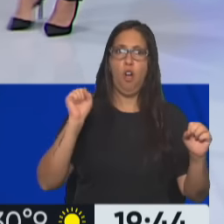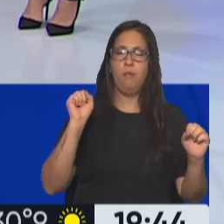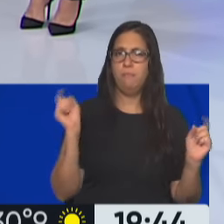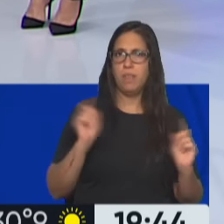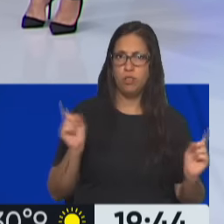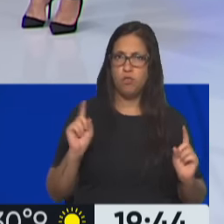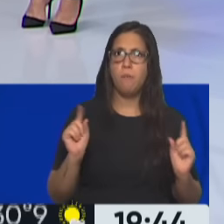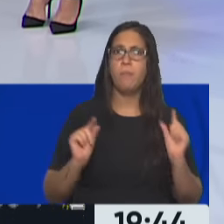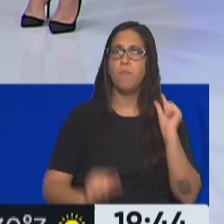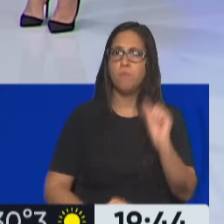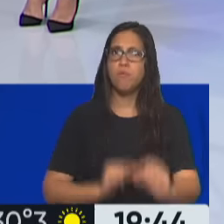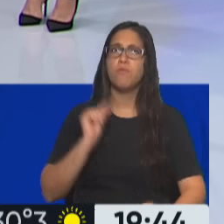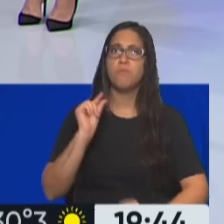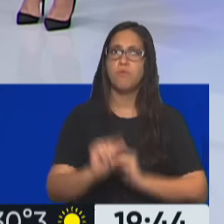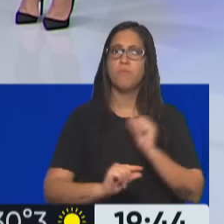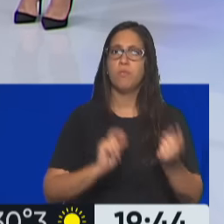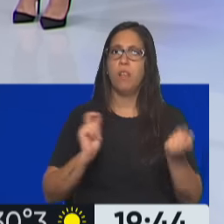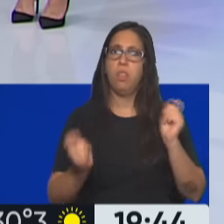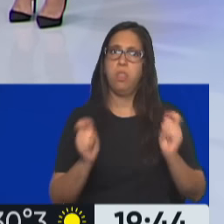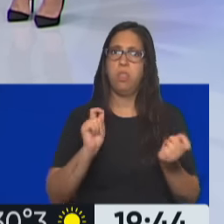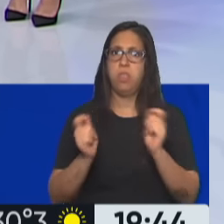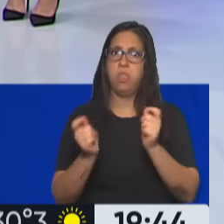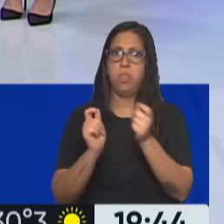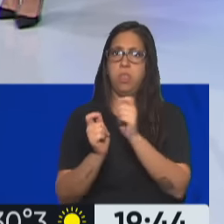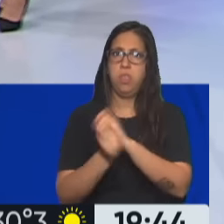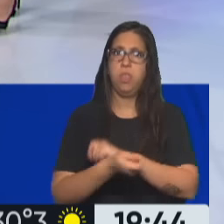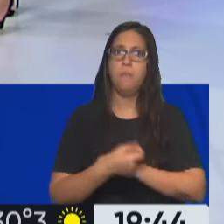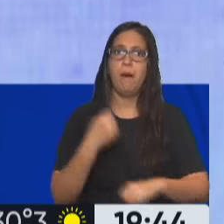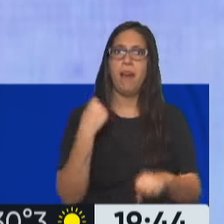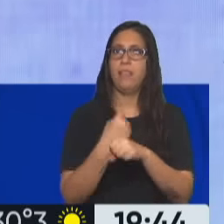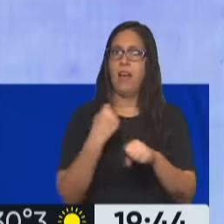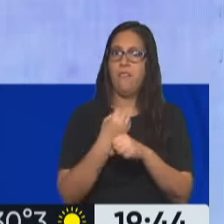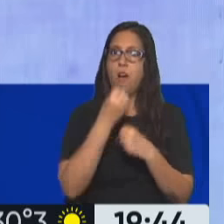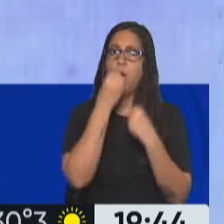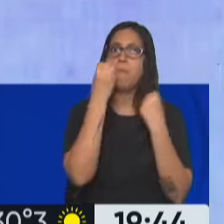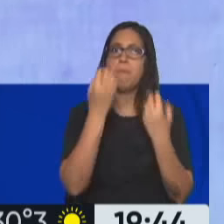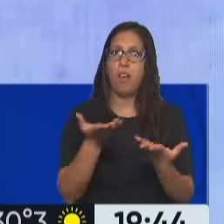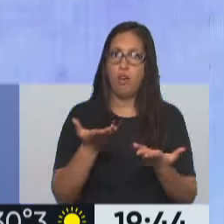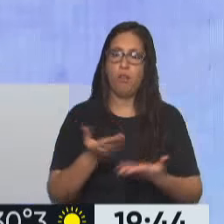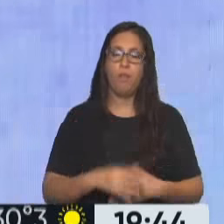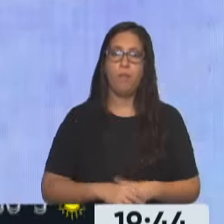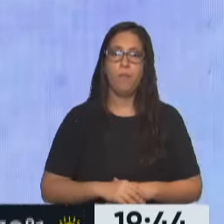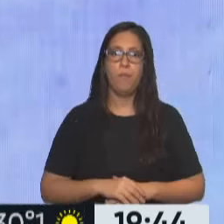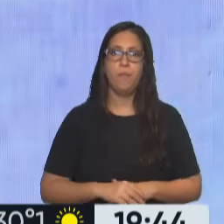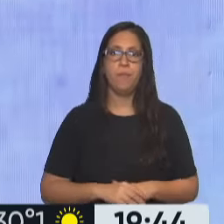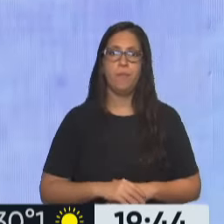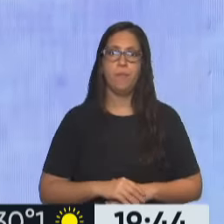pero sí va a implicar importantes movimientos y eficiencia en el manejo de las cuentas públicas.